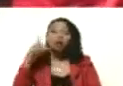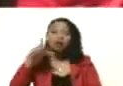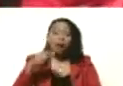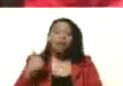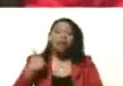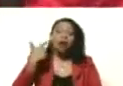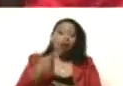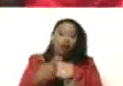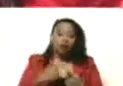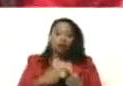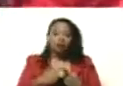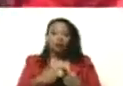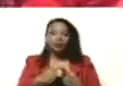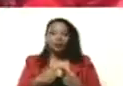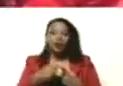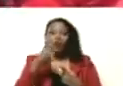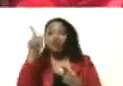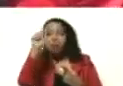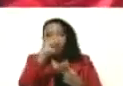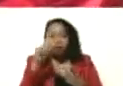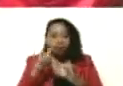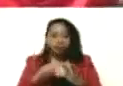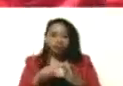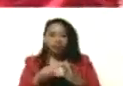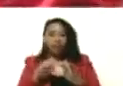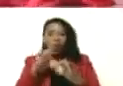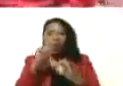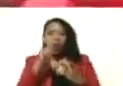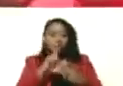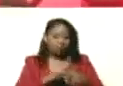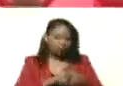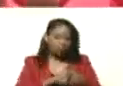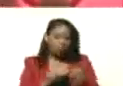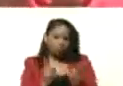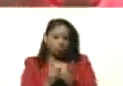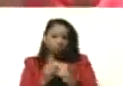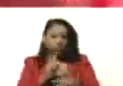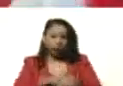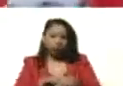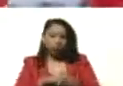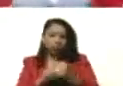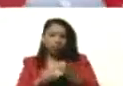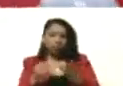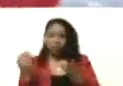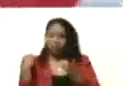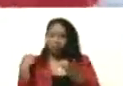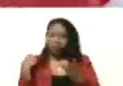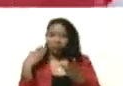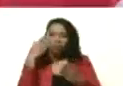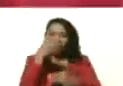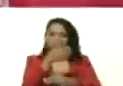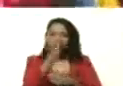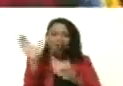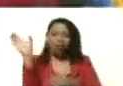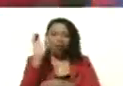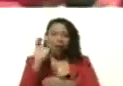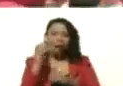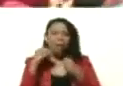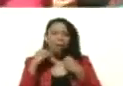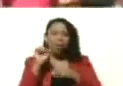mañana, dentro de un mes, en un rato, convocarnos a Caracas